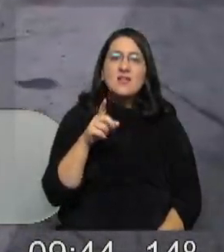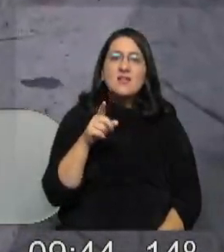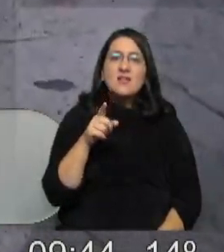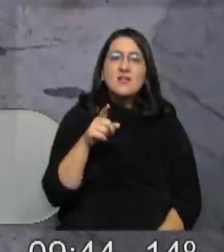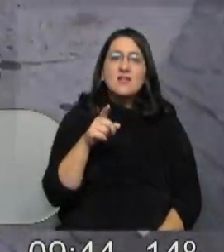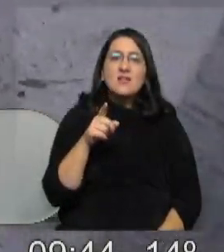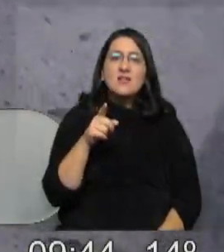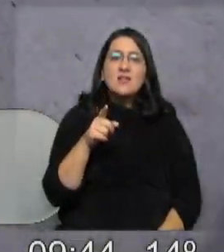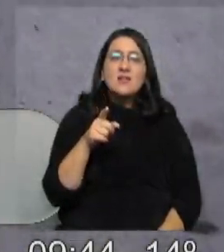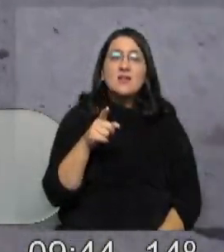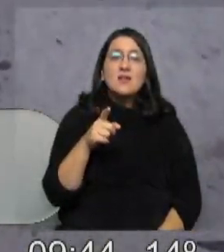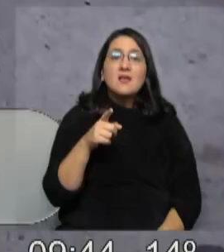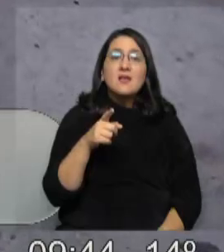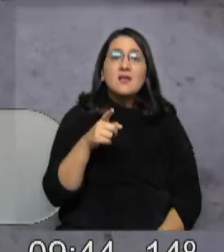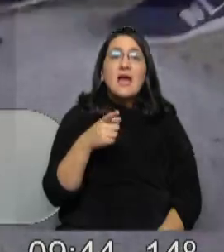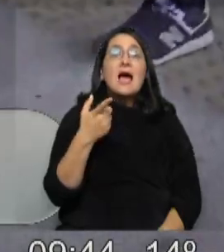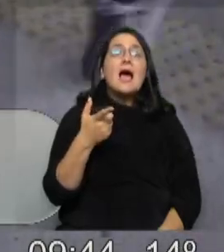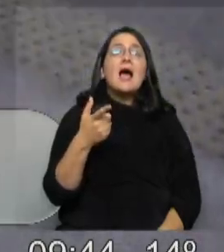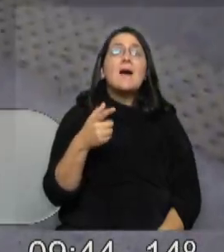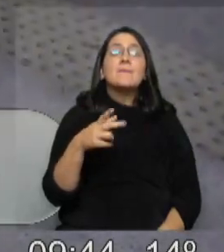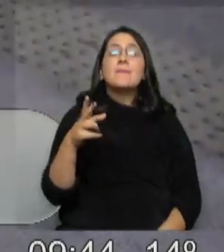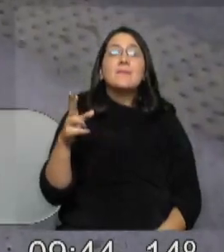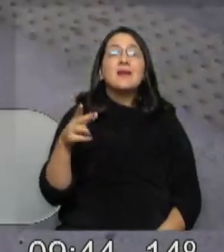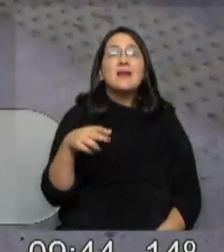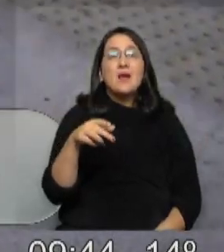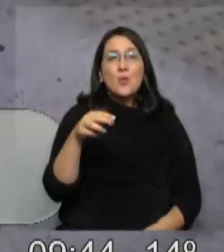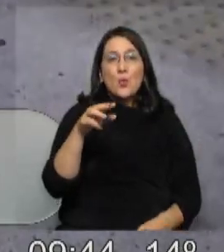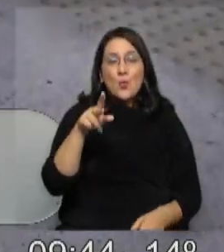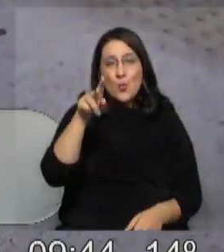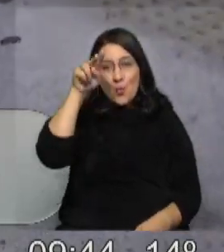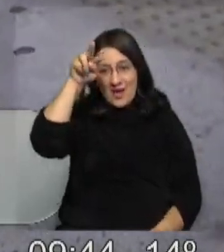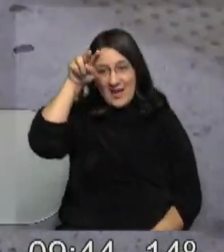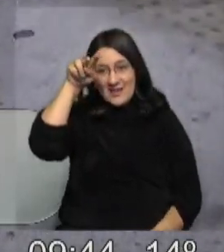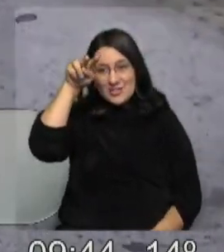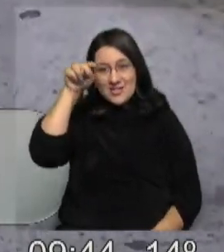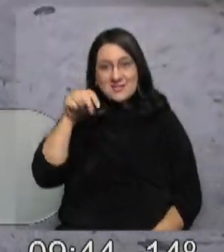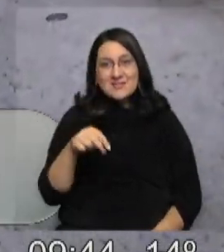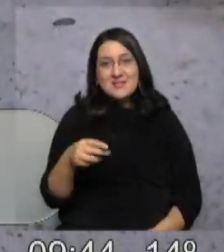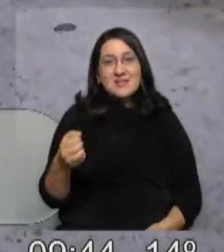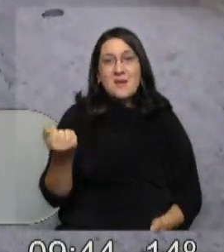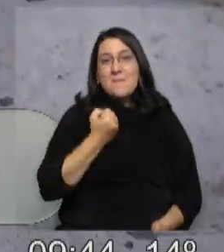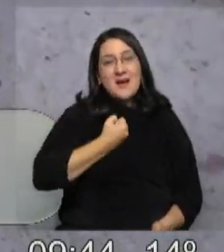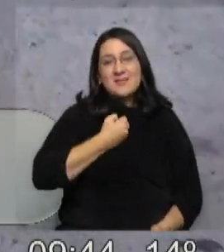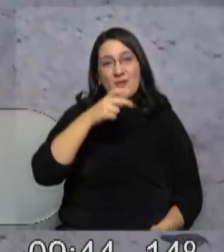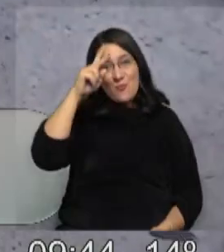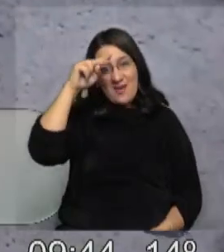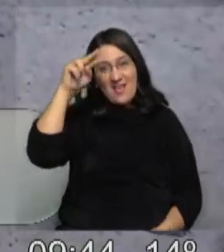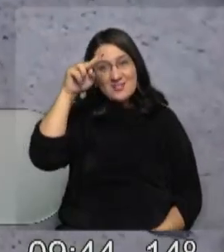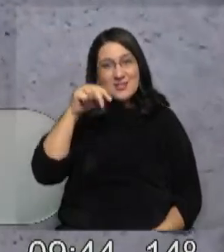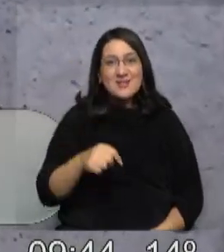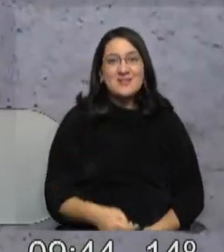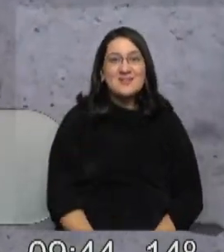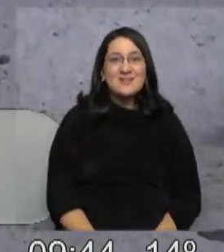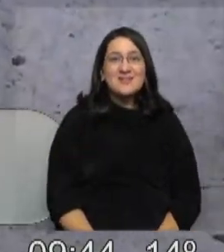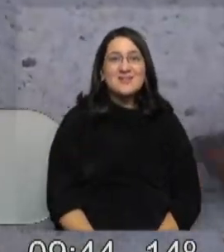primero. Ah, claro, es un mata cucaracha, mira vos. Claro, Green Killer, ¿eh? Claro, ¿esto para qué sirve, vecina? ¿Qué hacemos con